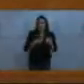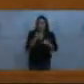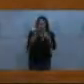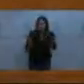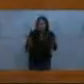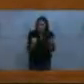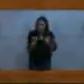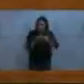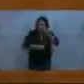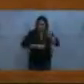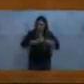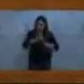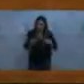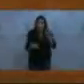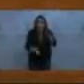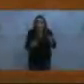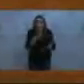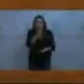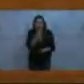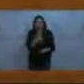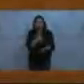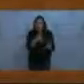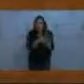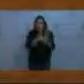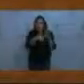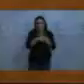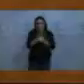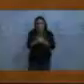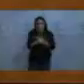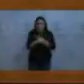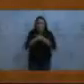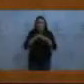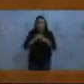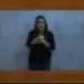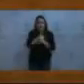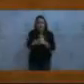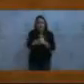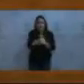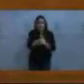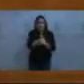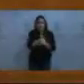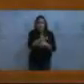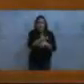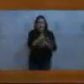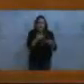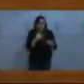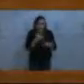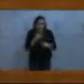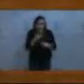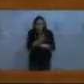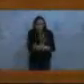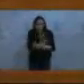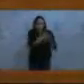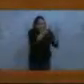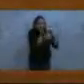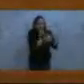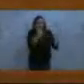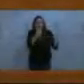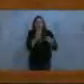es gestión. Eso es inversión y eso es lo que yo le planteo. Frente a la palabrería, la vaguedad y la incertidumbre, la